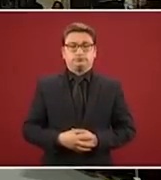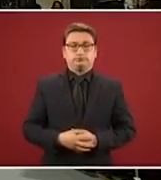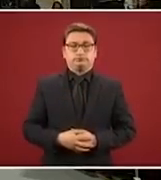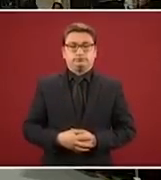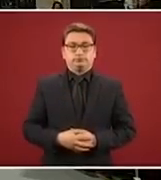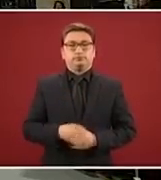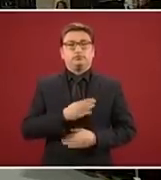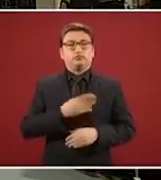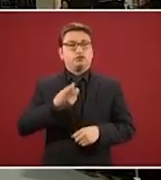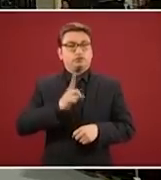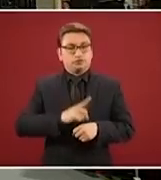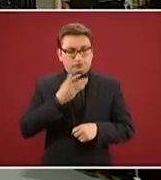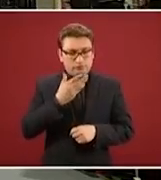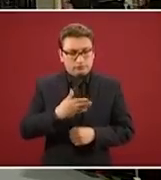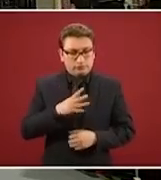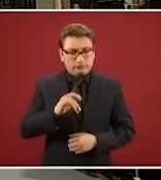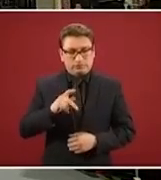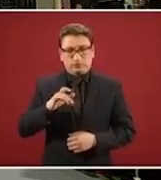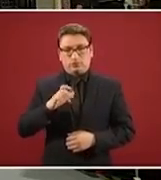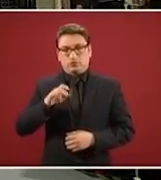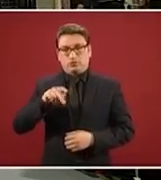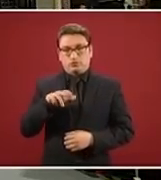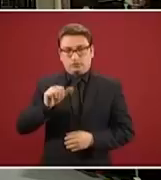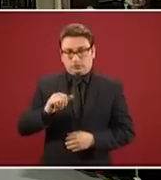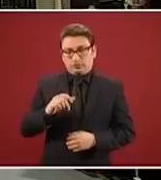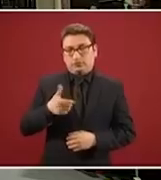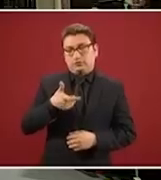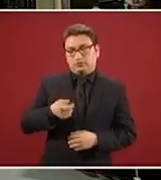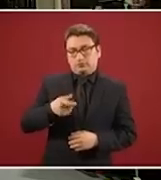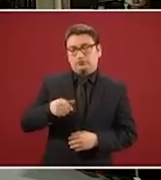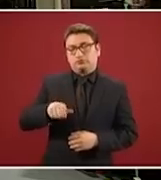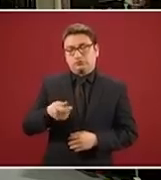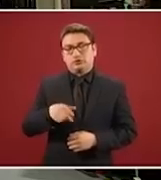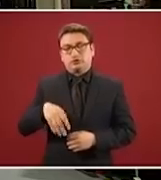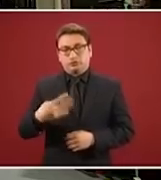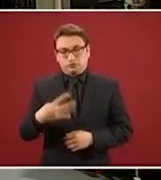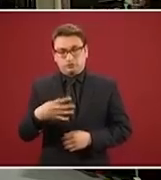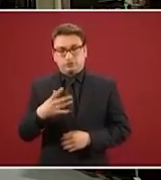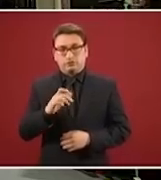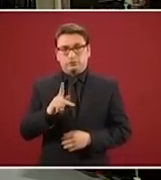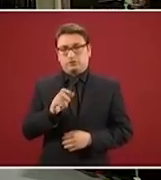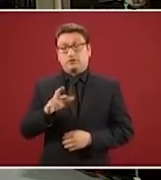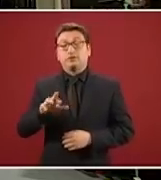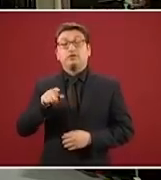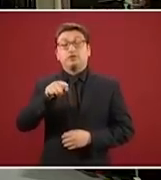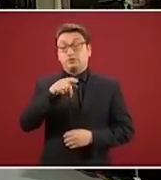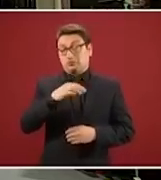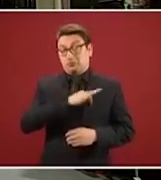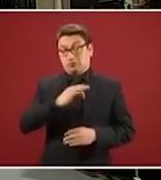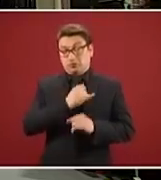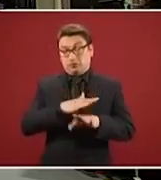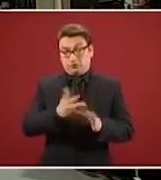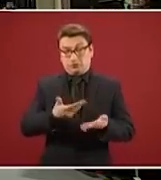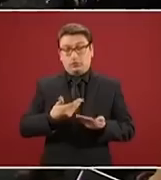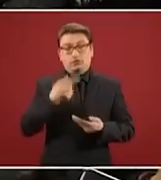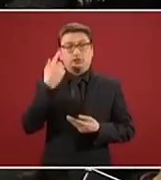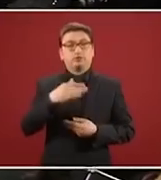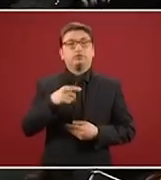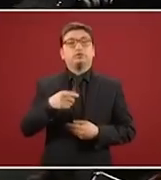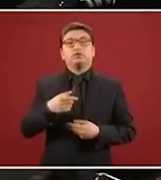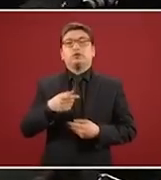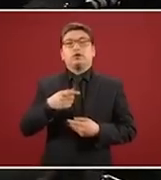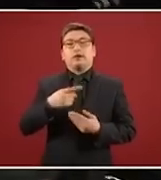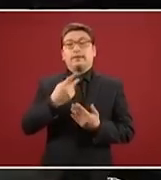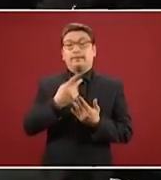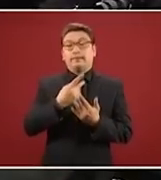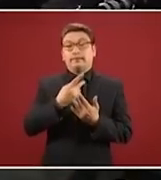buenos días canciller krishna corona con el catorce spr y nos podría dar más detalles sobre el perfil de alcance de